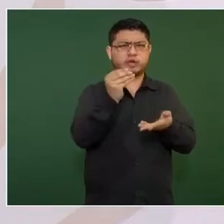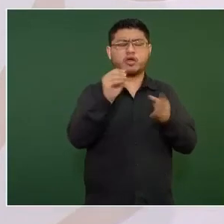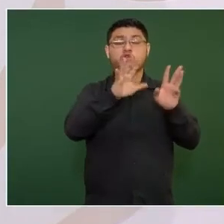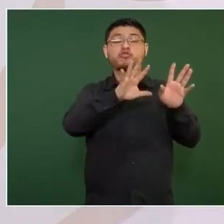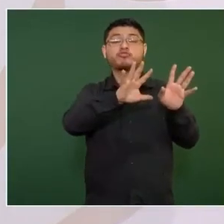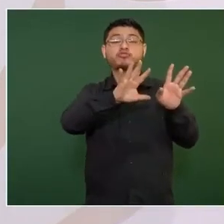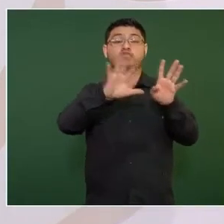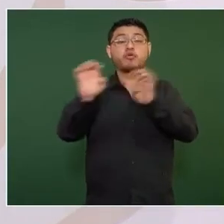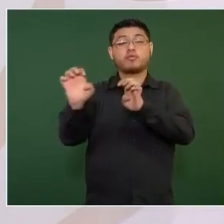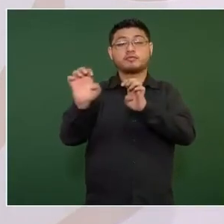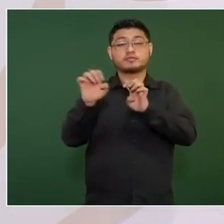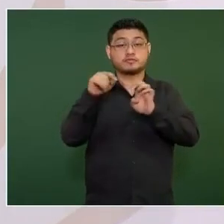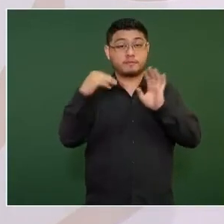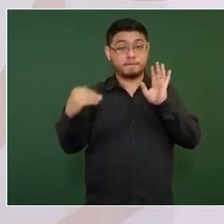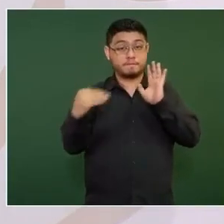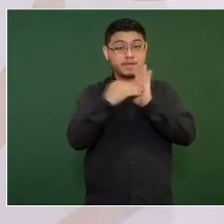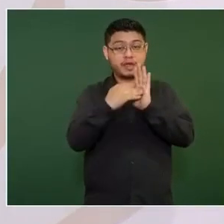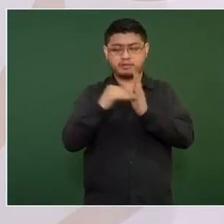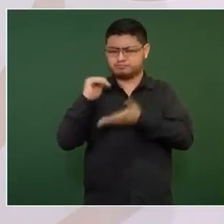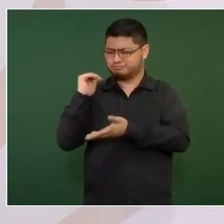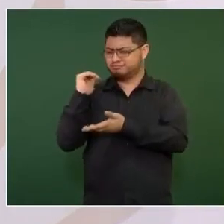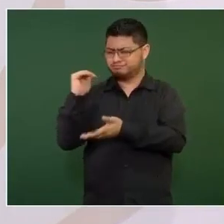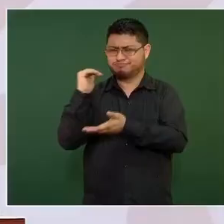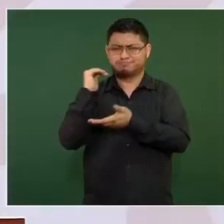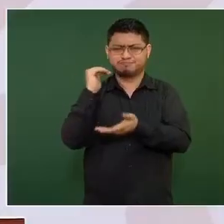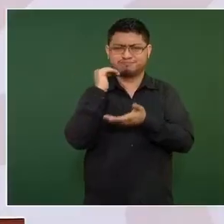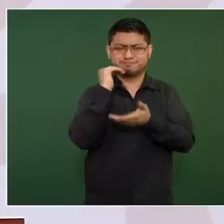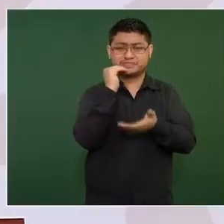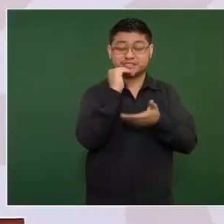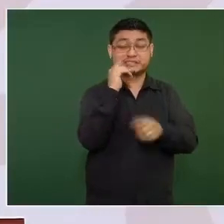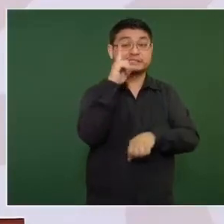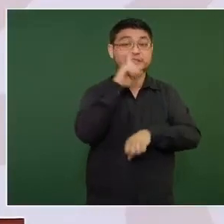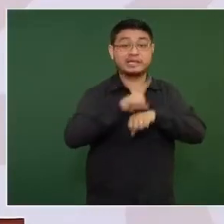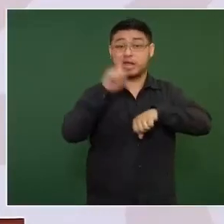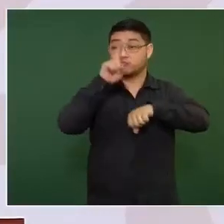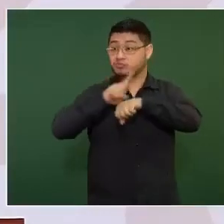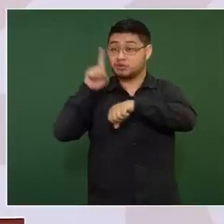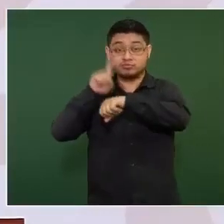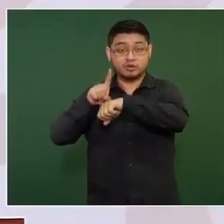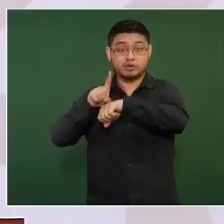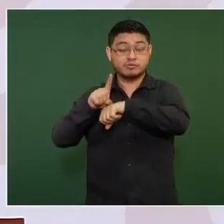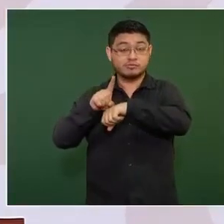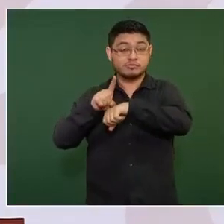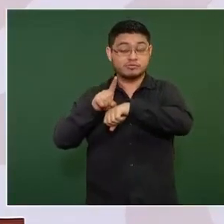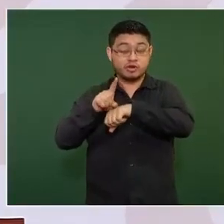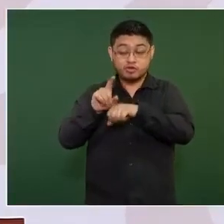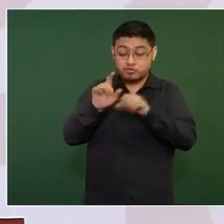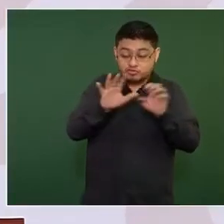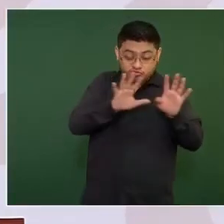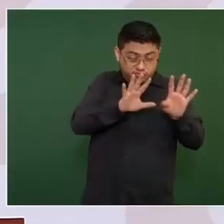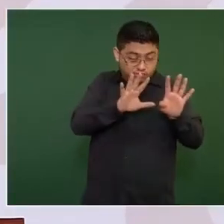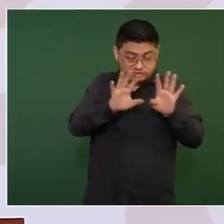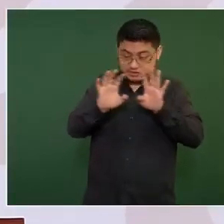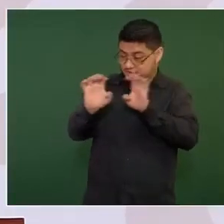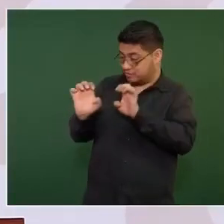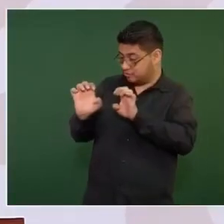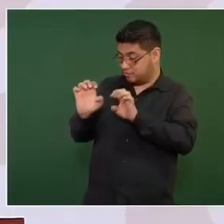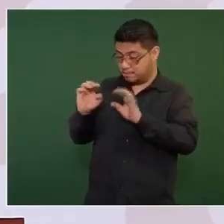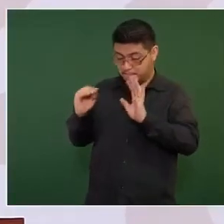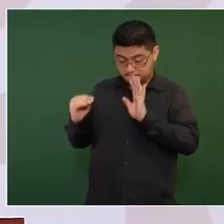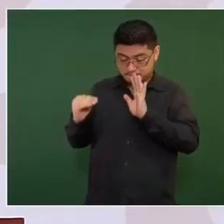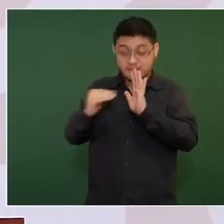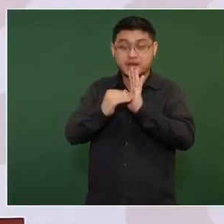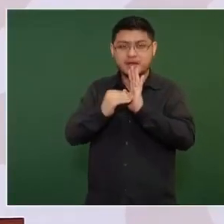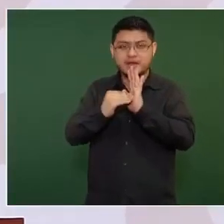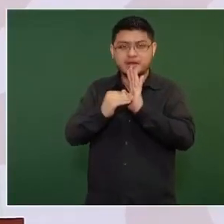900 mil barriles diarios de gasolinas. 900 mil barriles diarios